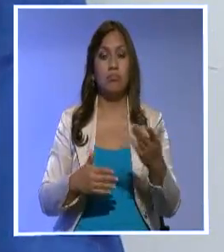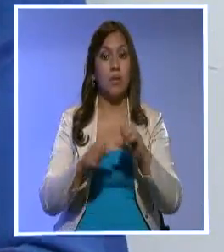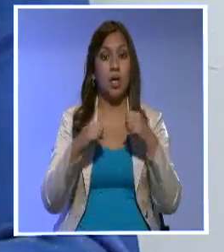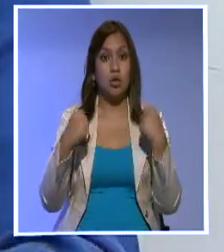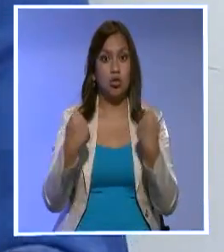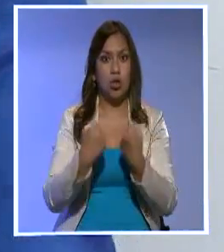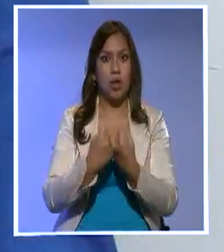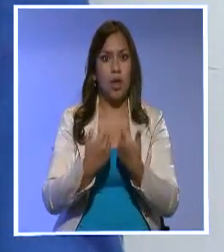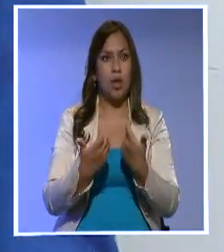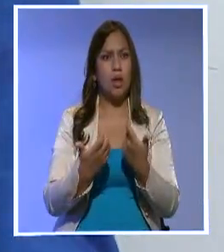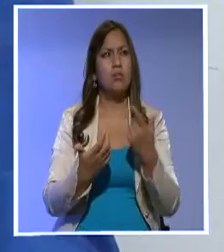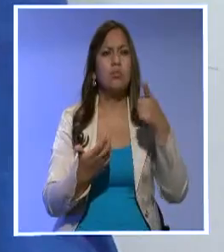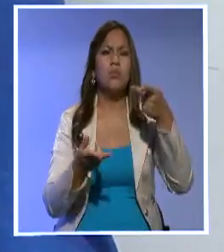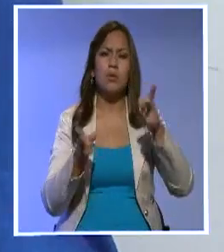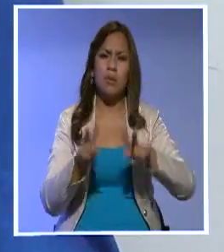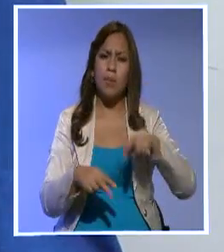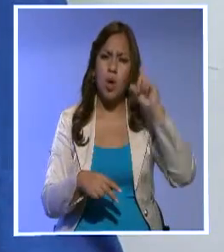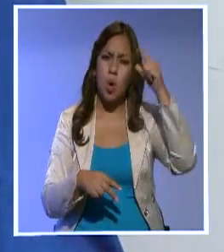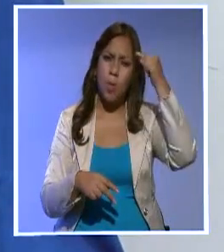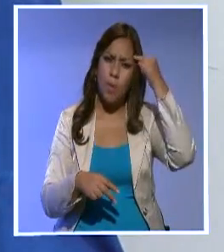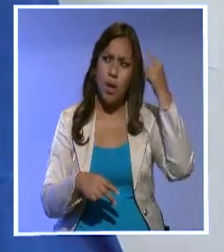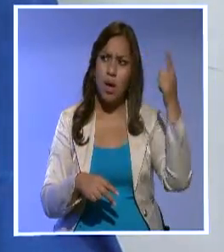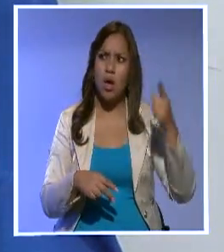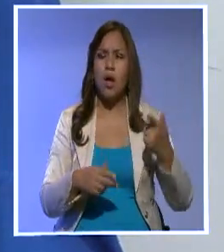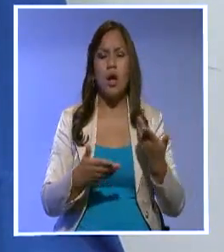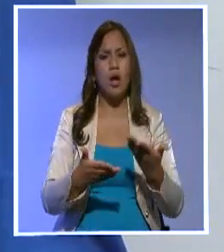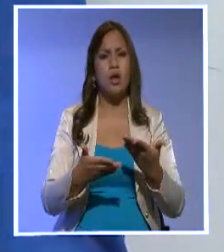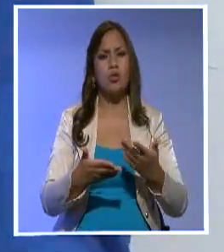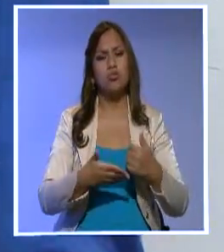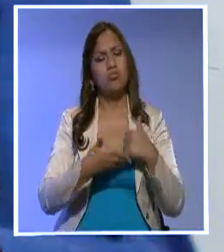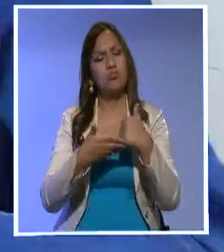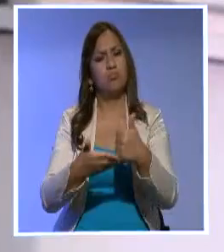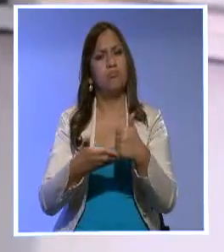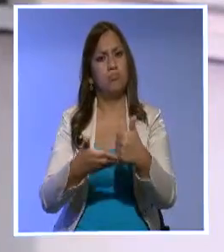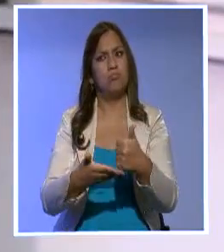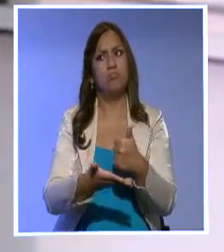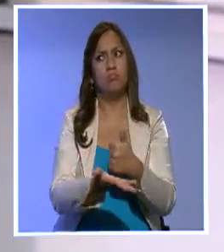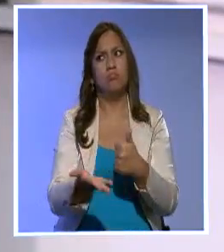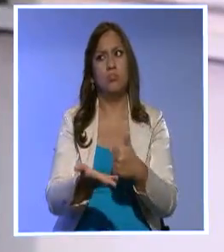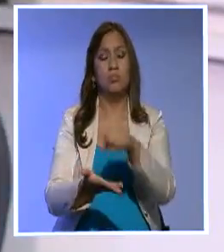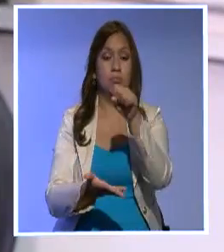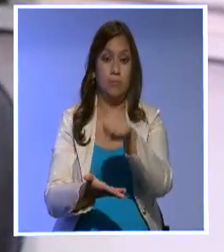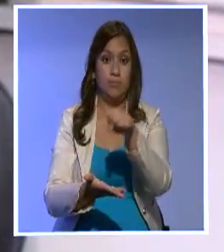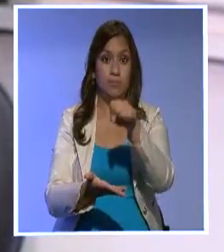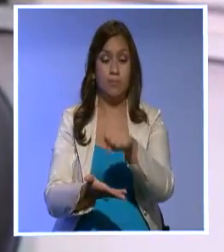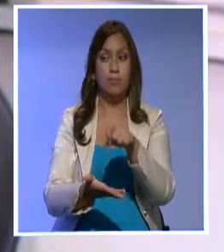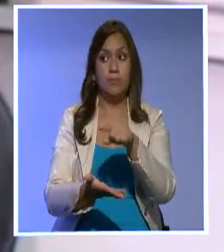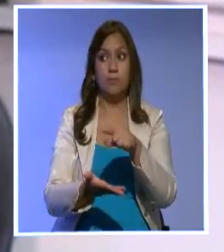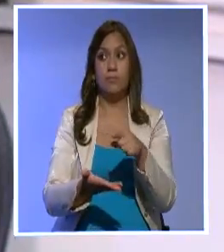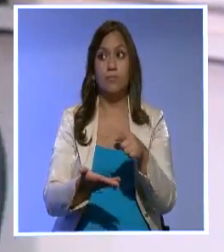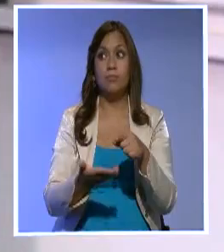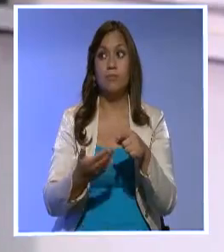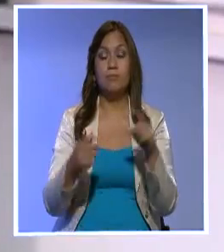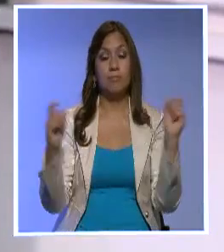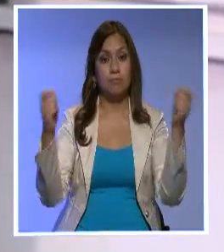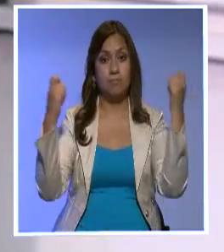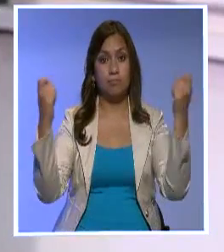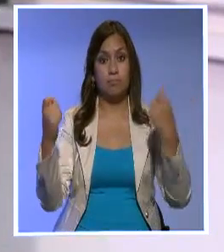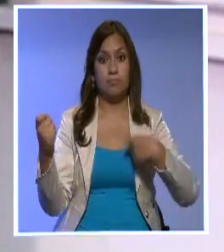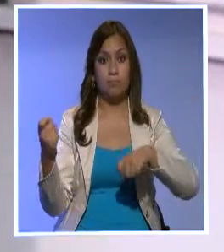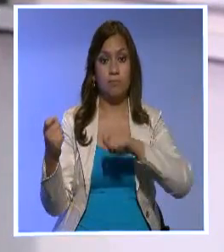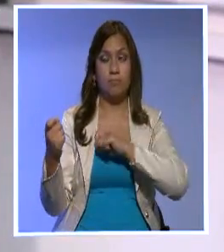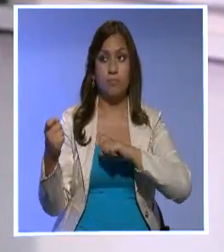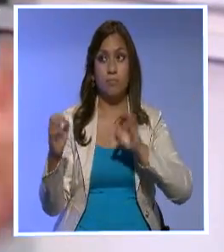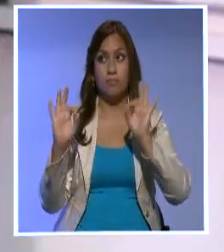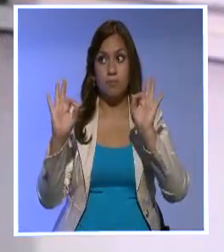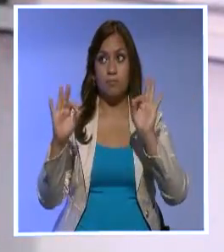sociedad que hacen los gobiernos a una ciudad como esta presidenta bueno sin duda alguna recordar que celebramos la fundación española de una ciudad